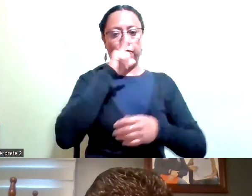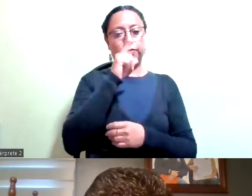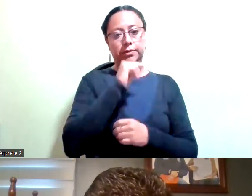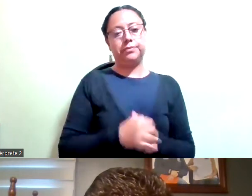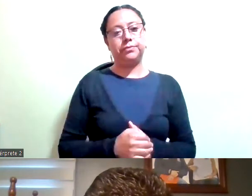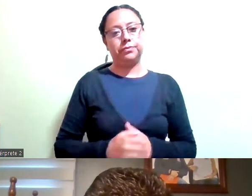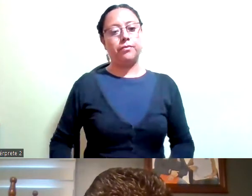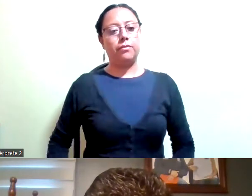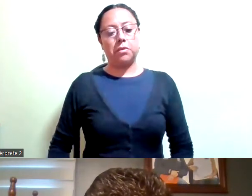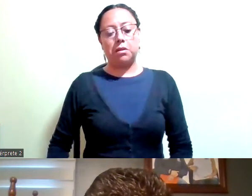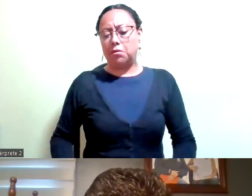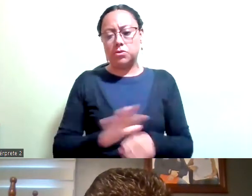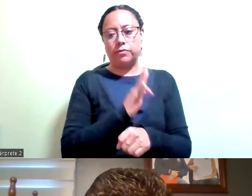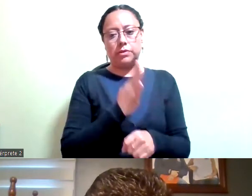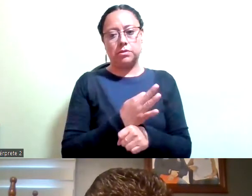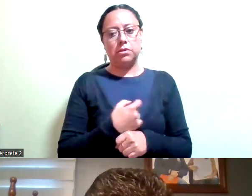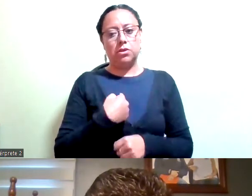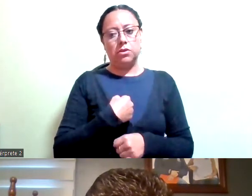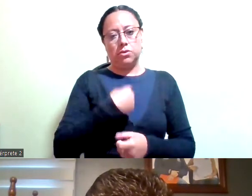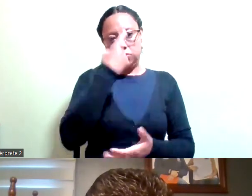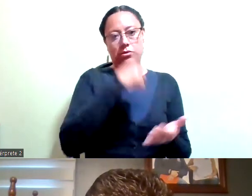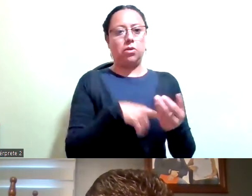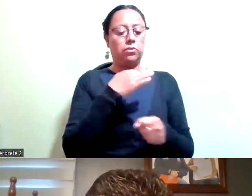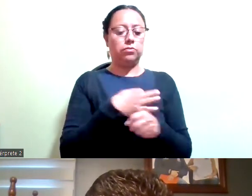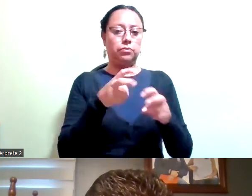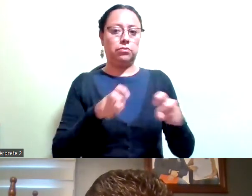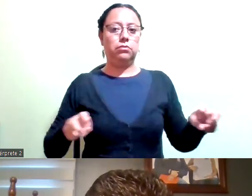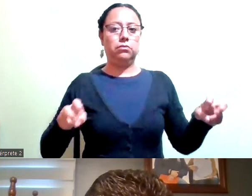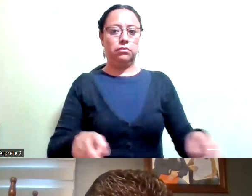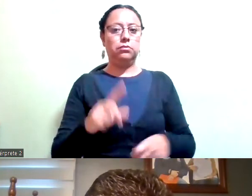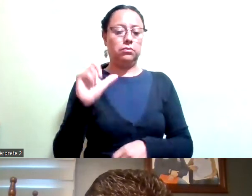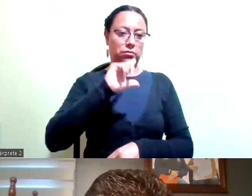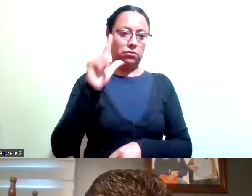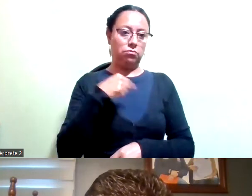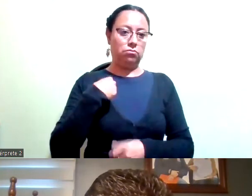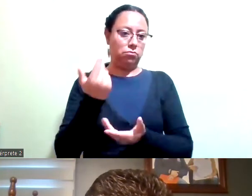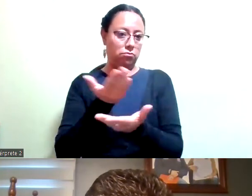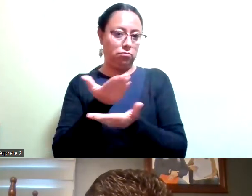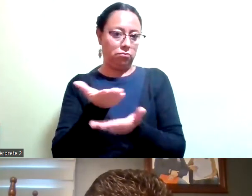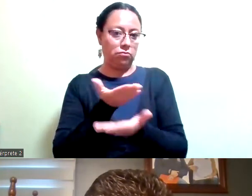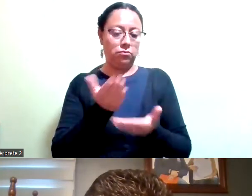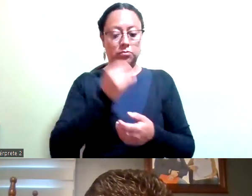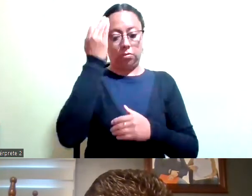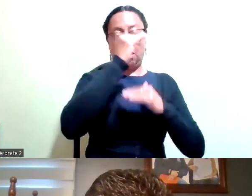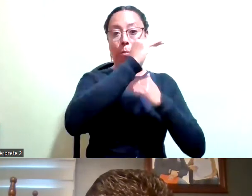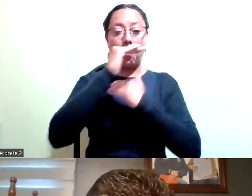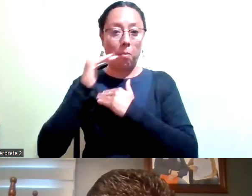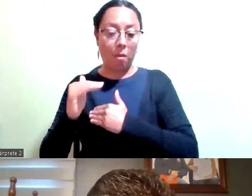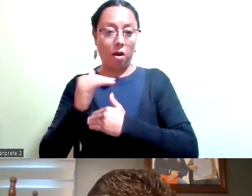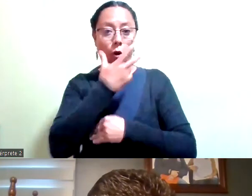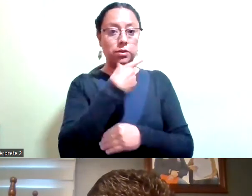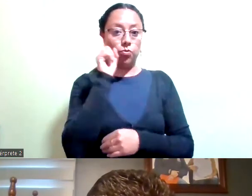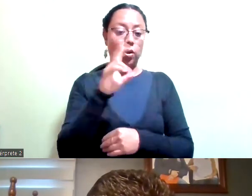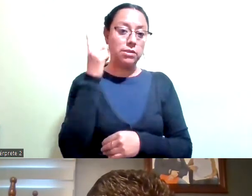sería inconstitucional. Ya hay por ahí un criterio de la Corte, si quiere luego se lo comparto, donde no se puede limitar el tiempo de las y los legisladores